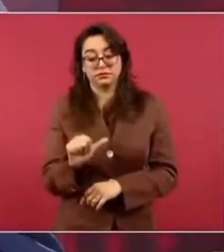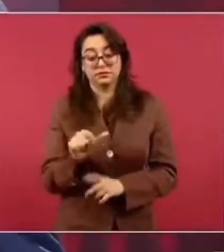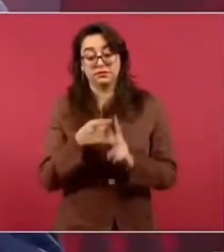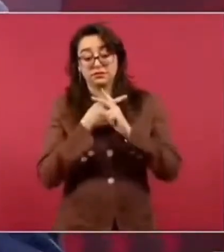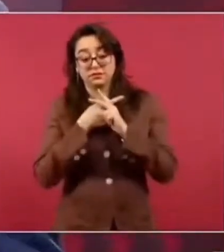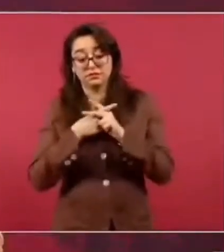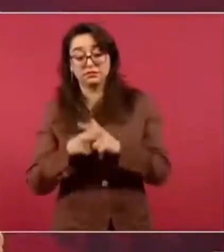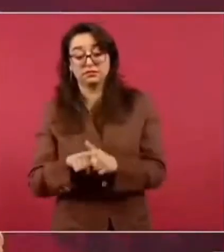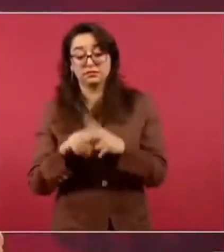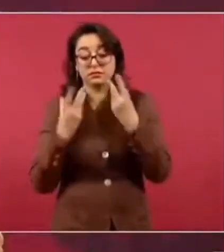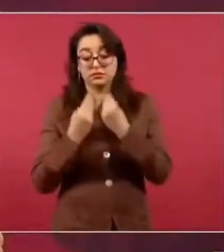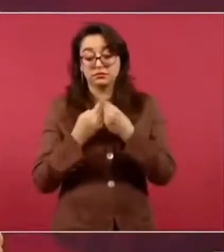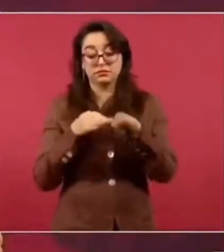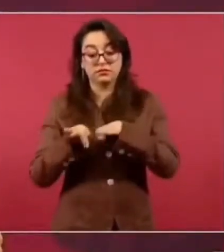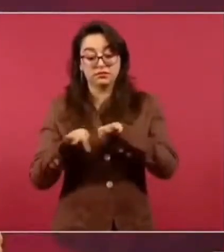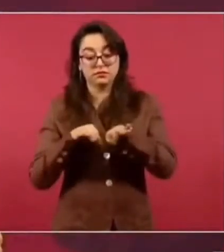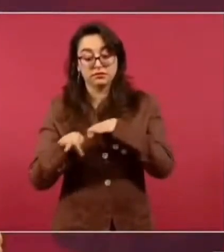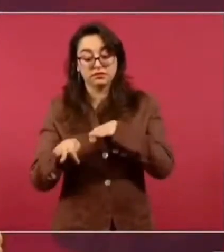Zedillo,